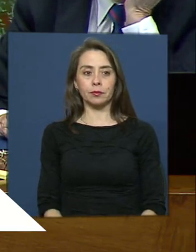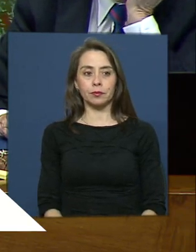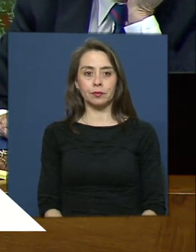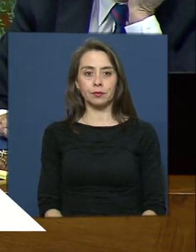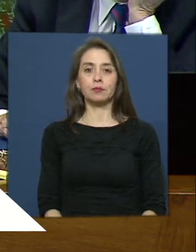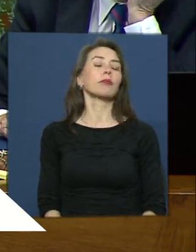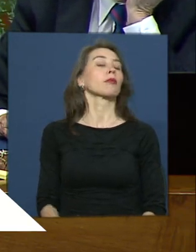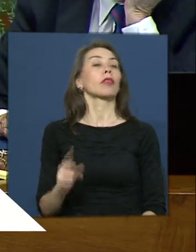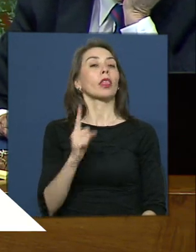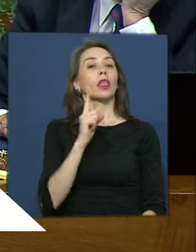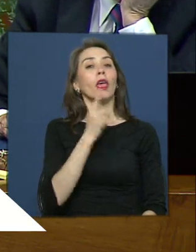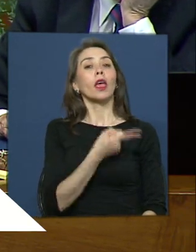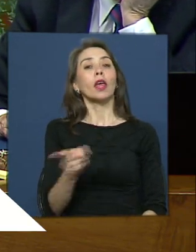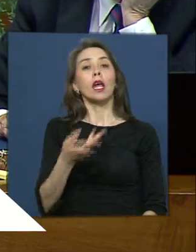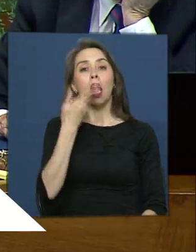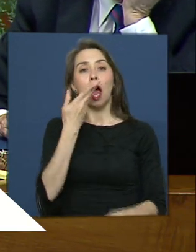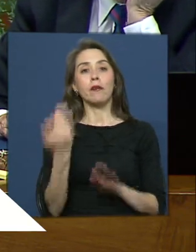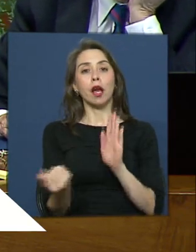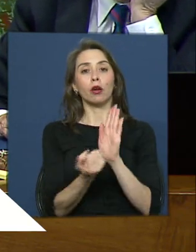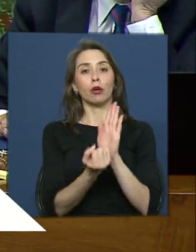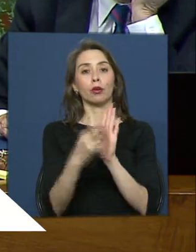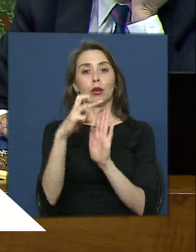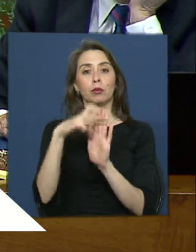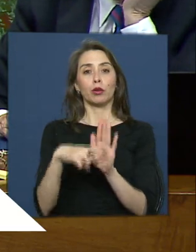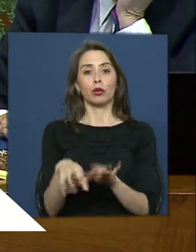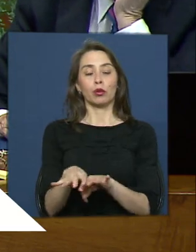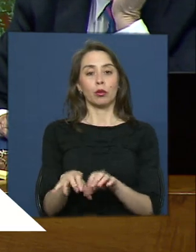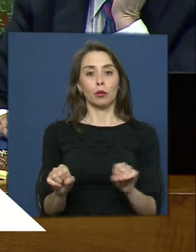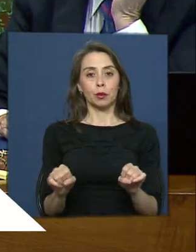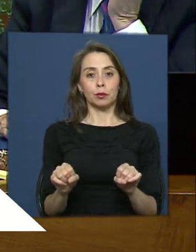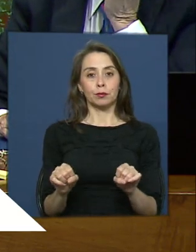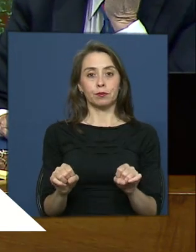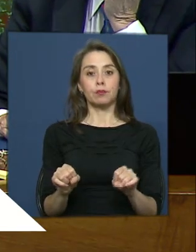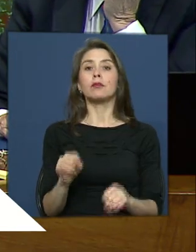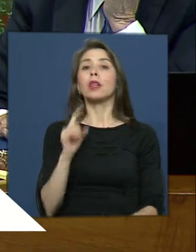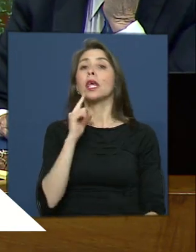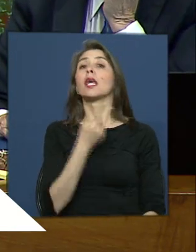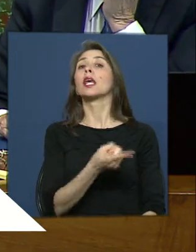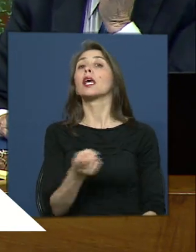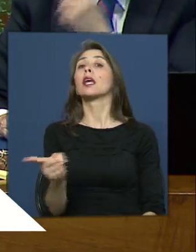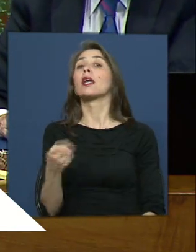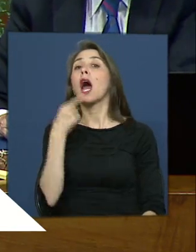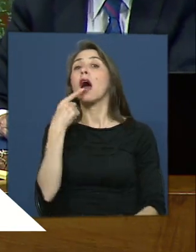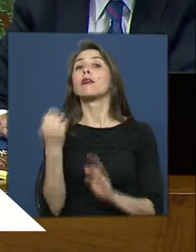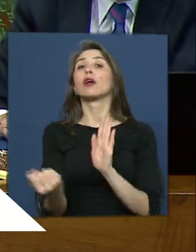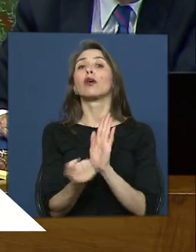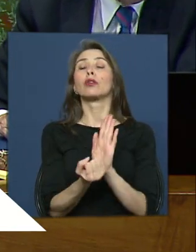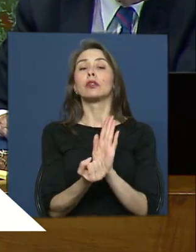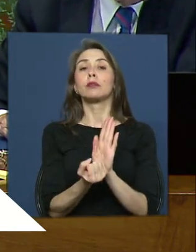¿Para hablar en contra del proyecto de resolución? ¿Para hablar en contra?